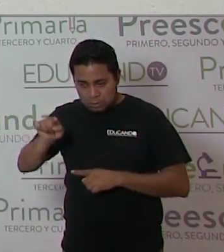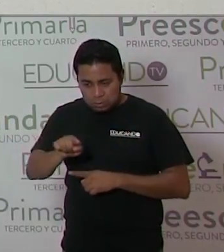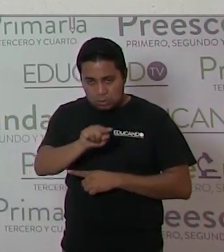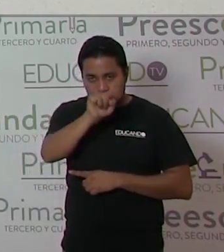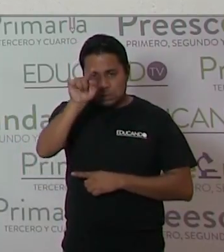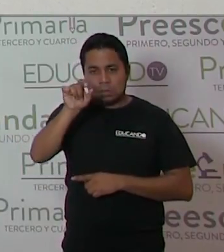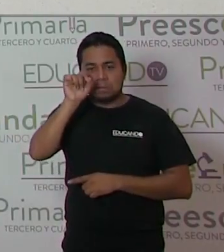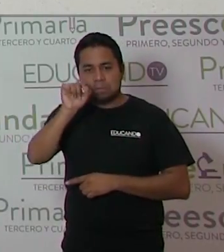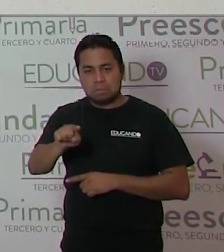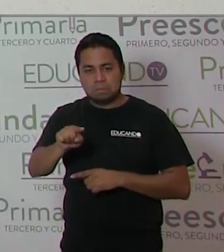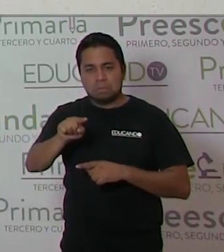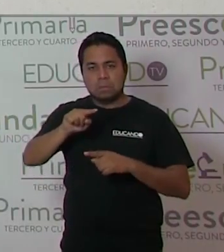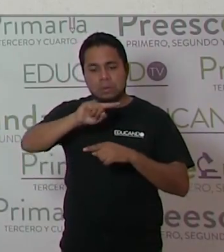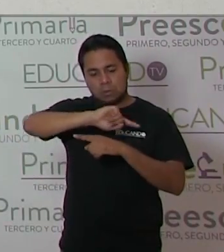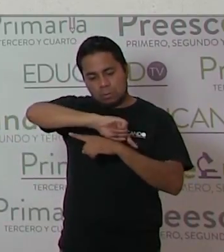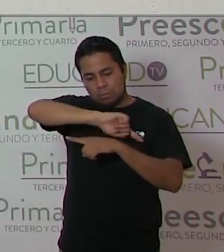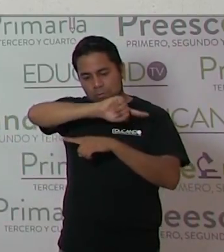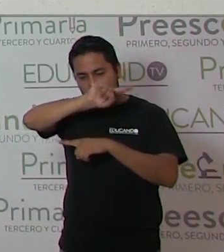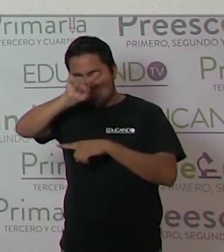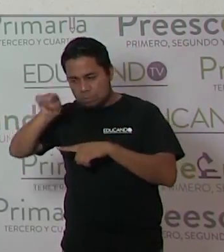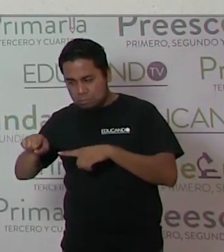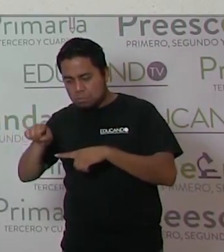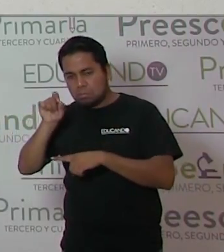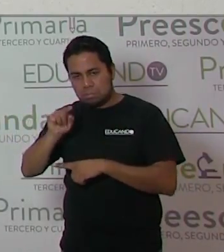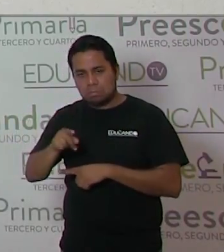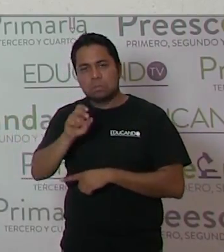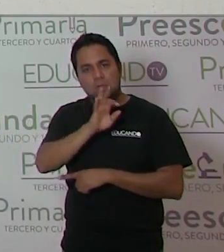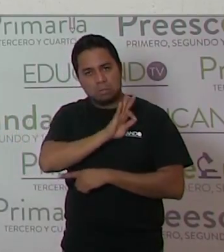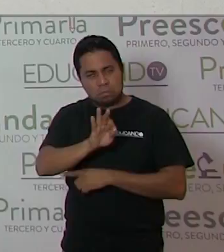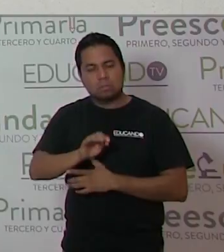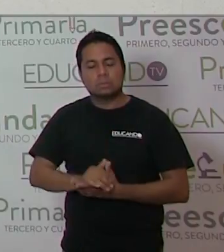círculo con el mismo transportador.